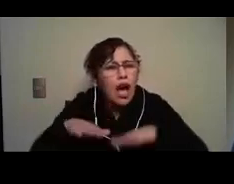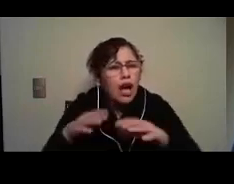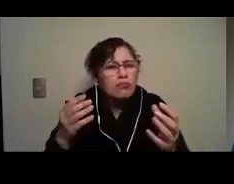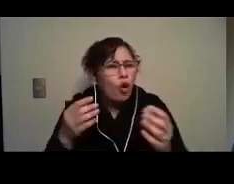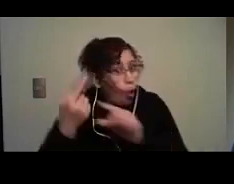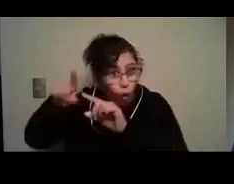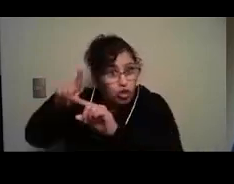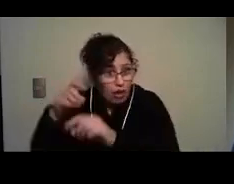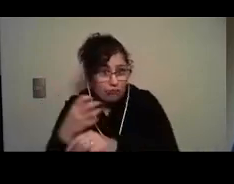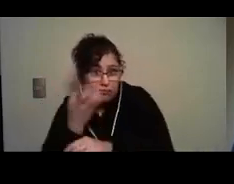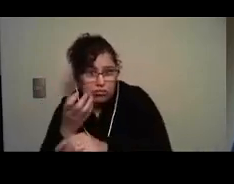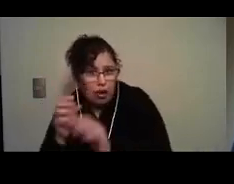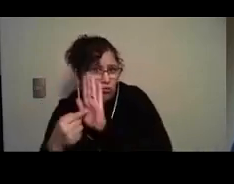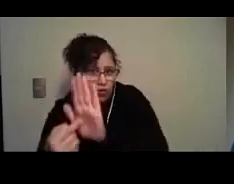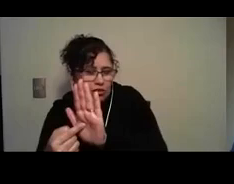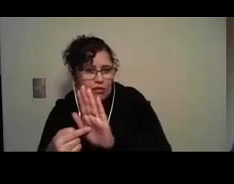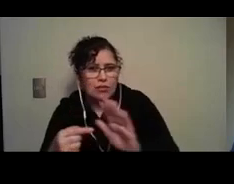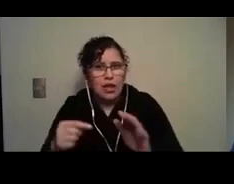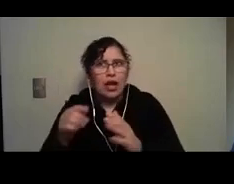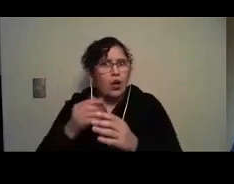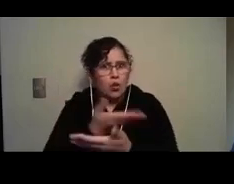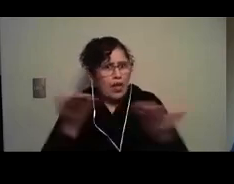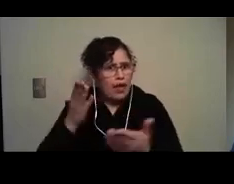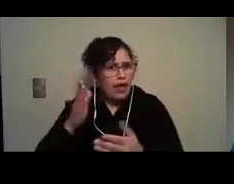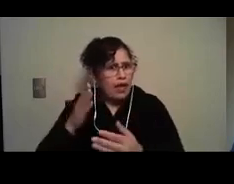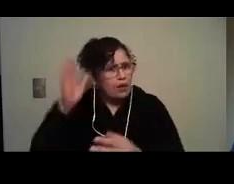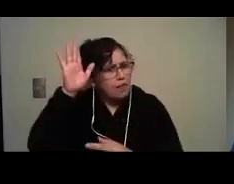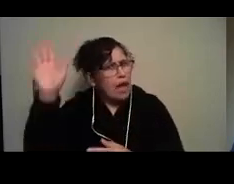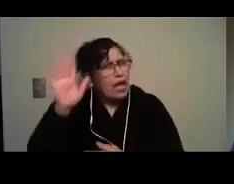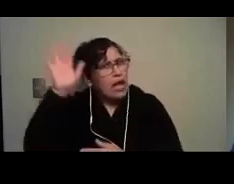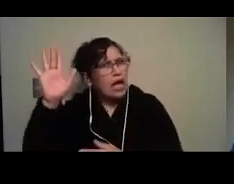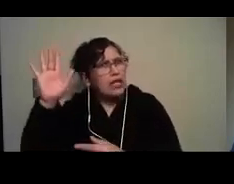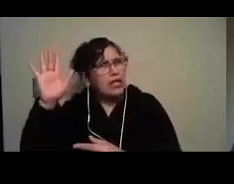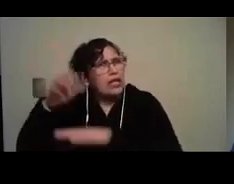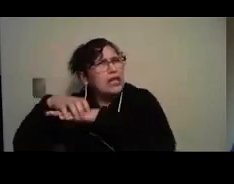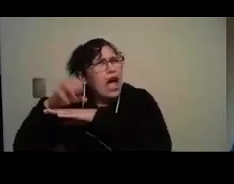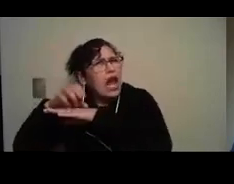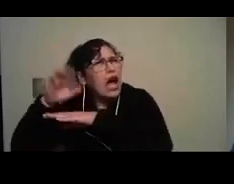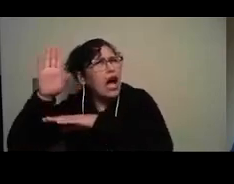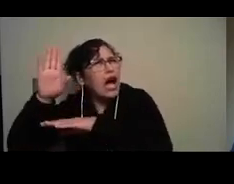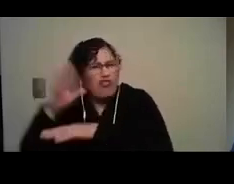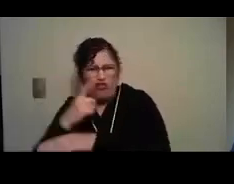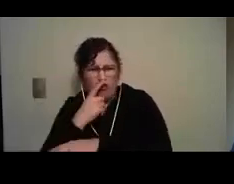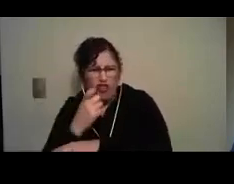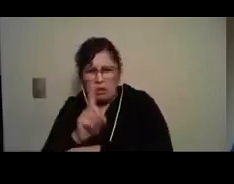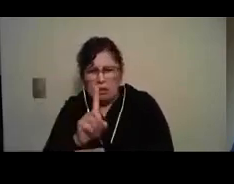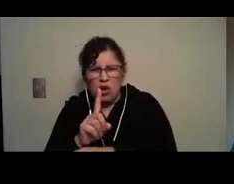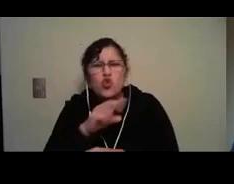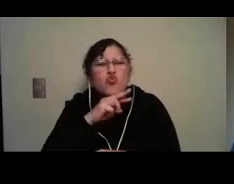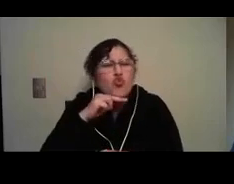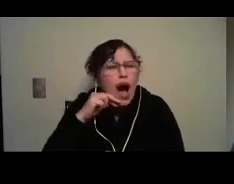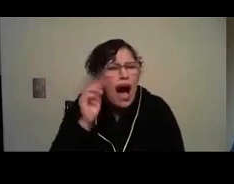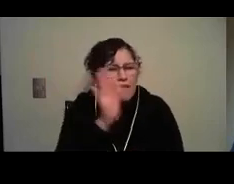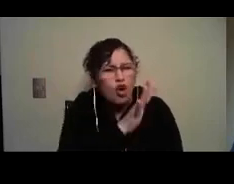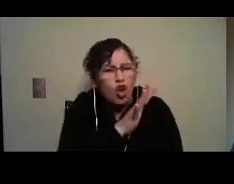ustedes forman la imagen en su cerebro de una naranja y dicen, en realidad no es tan naranja, pero se parece, pero podría ser